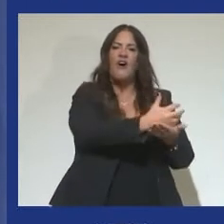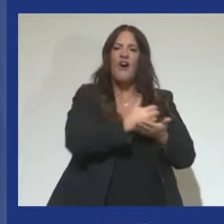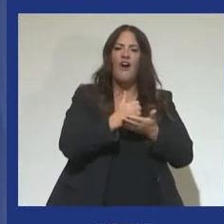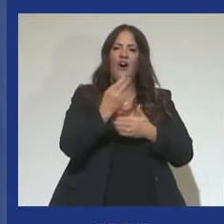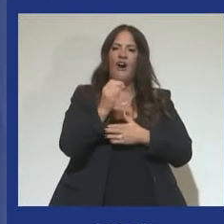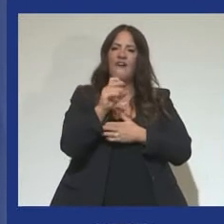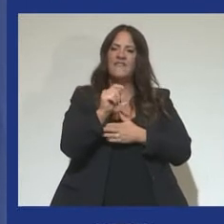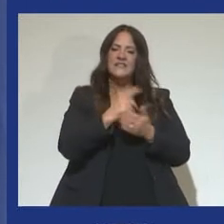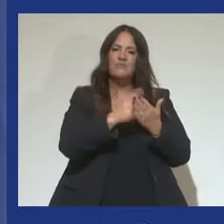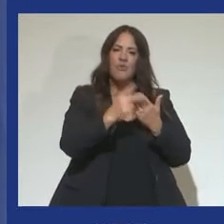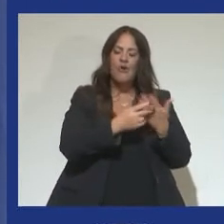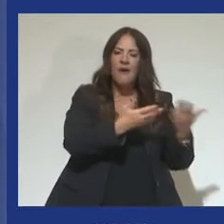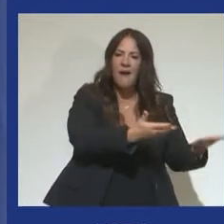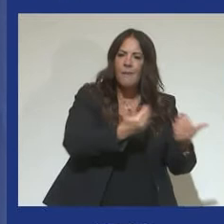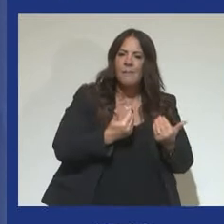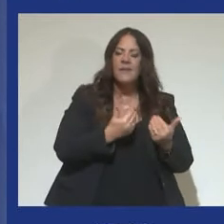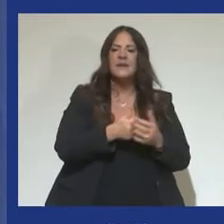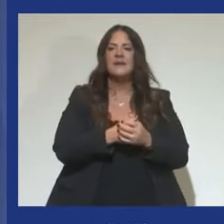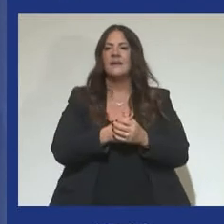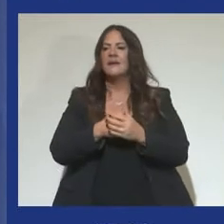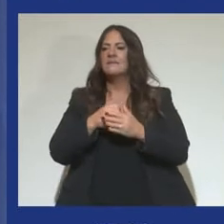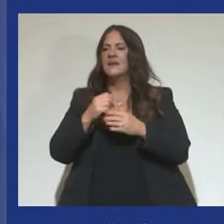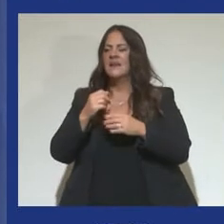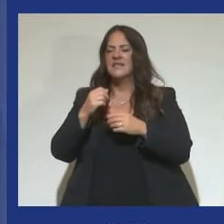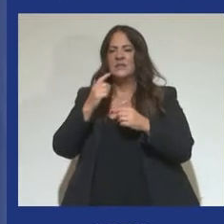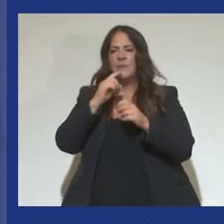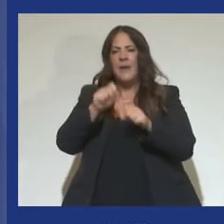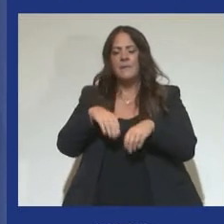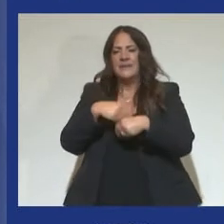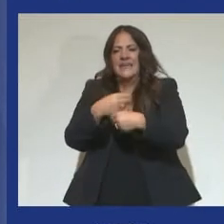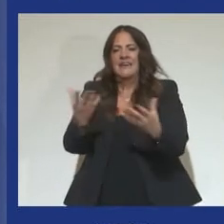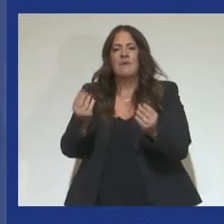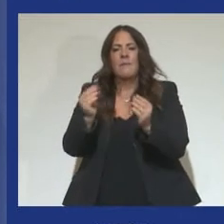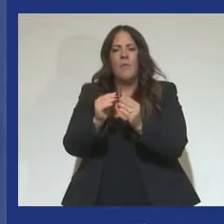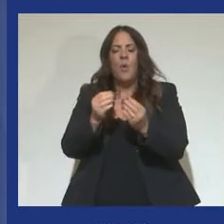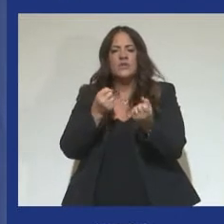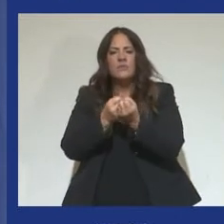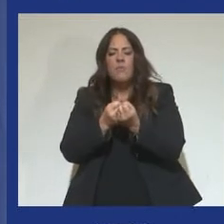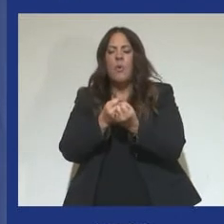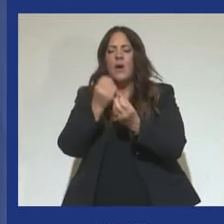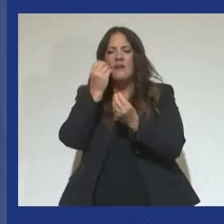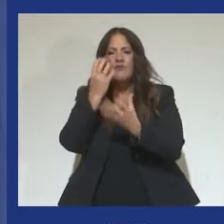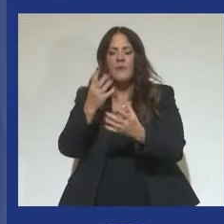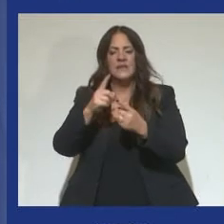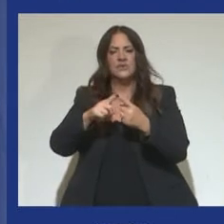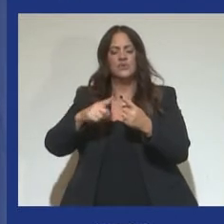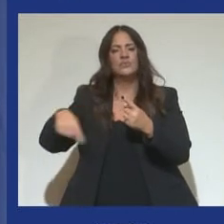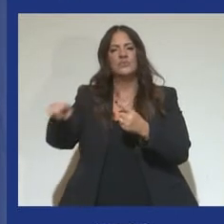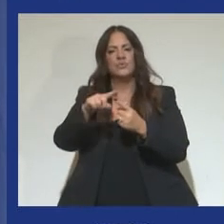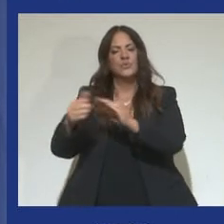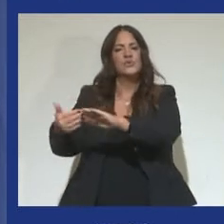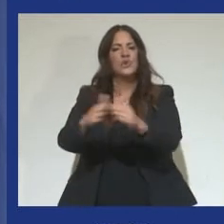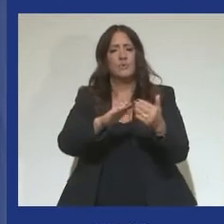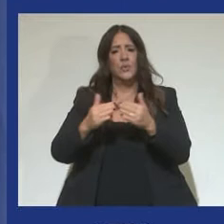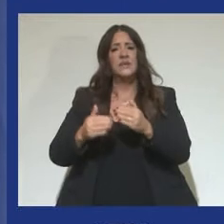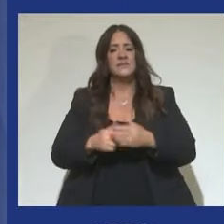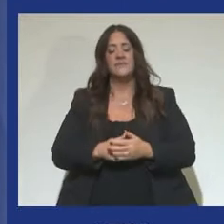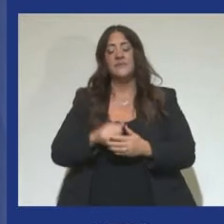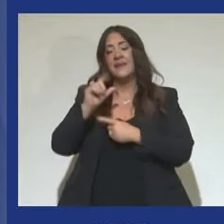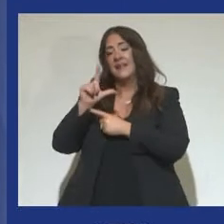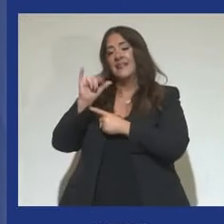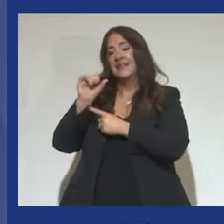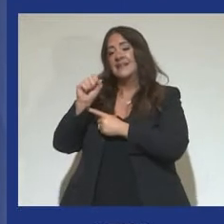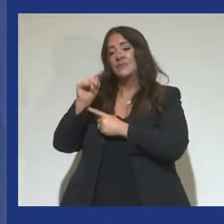vivienda también para personas que trabajan en la agricultura para darles más información y apoyo en ese espacio número 2 en